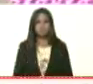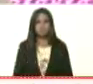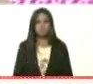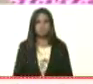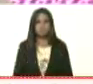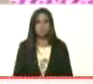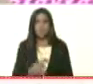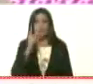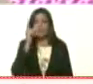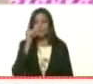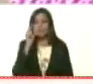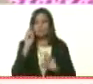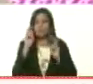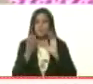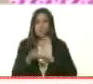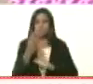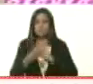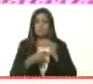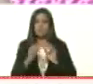Migdalis.